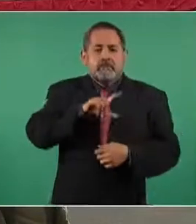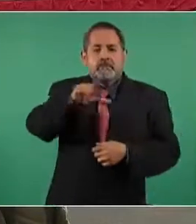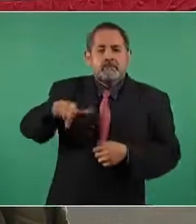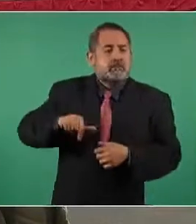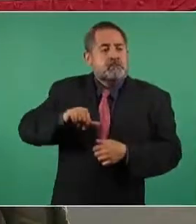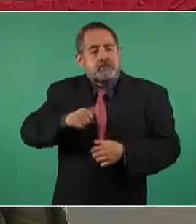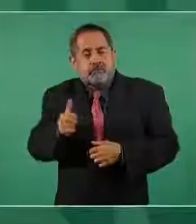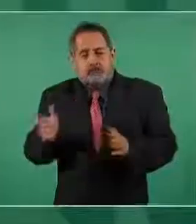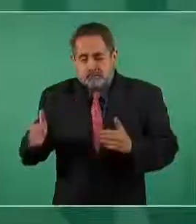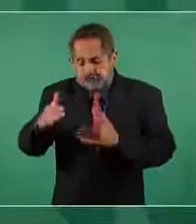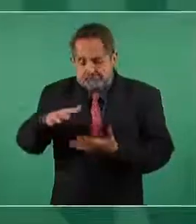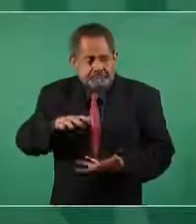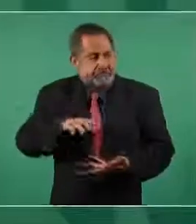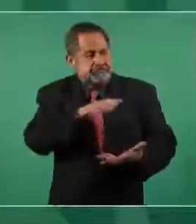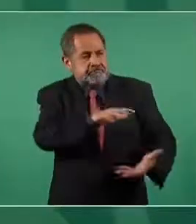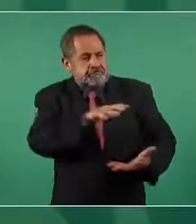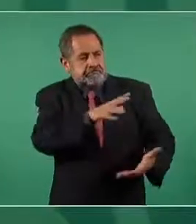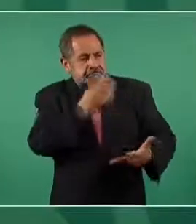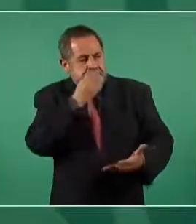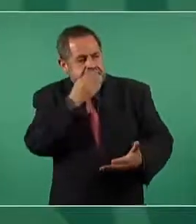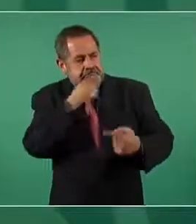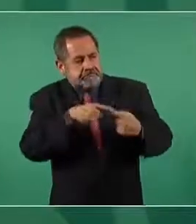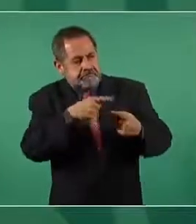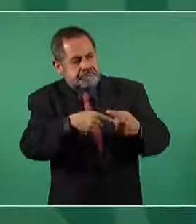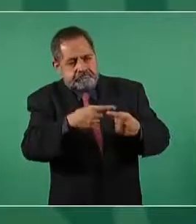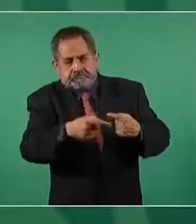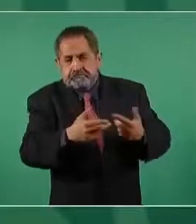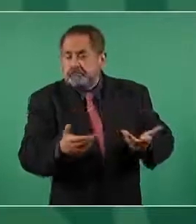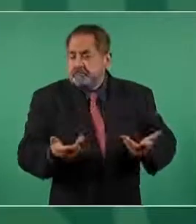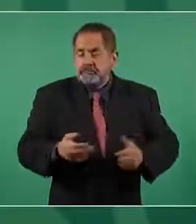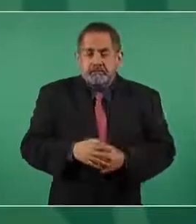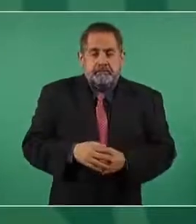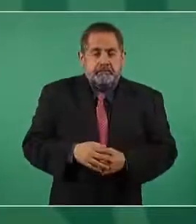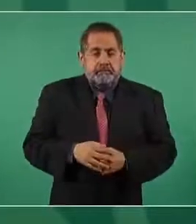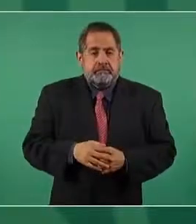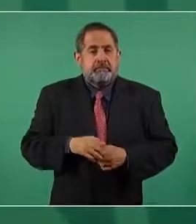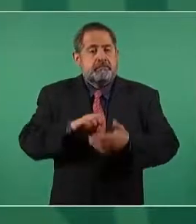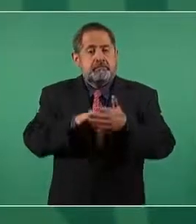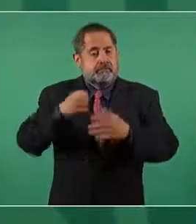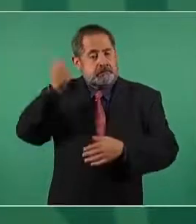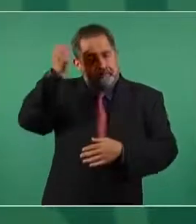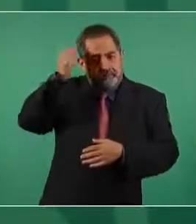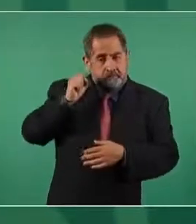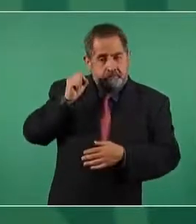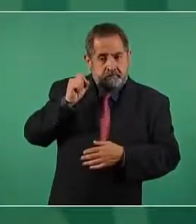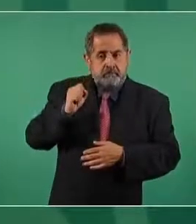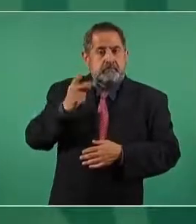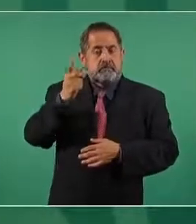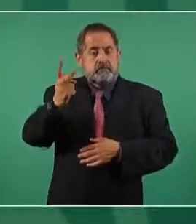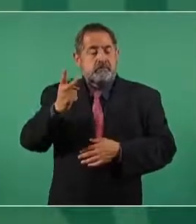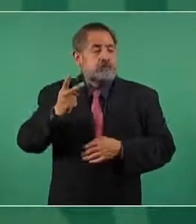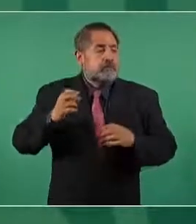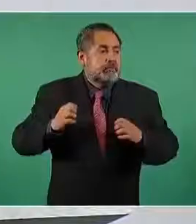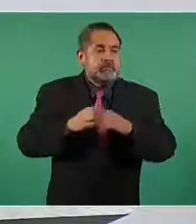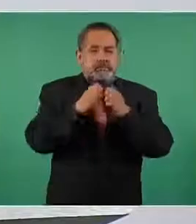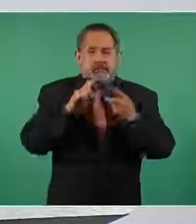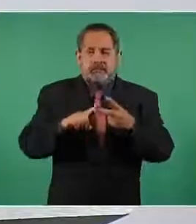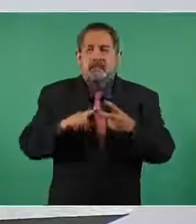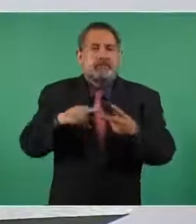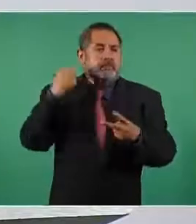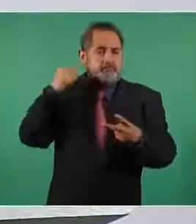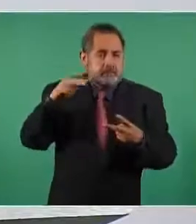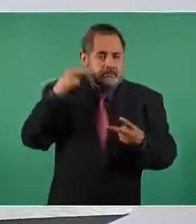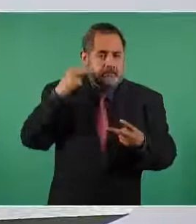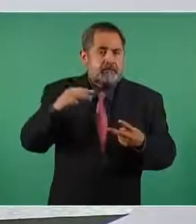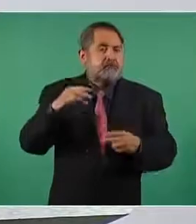para cuando ya regresan a sus domicilios. Los estados de Sinaloa, 2 declaratorias de Veracruz, Michoacán